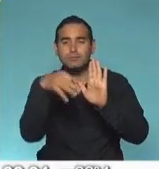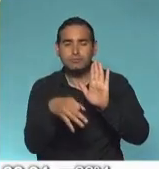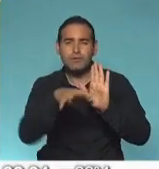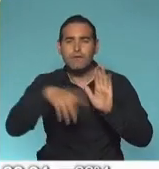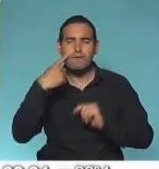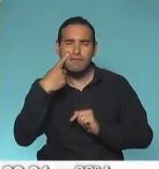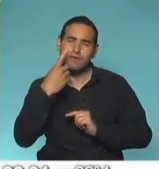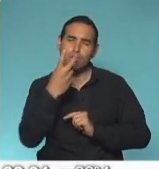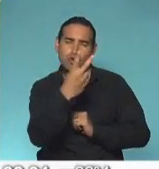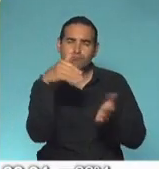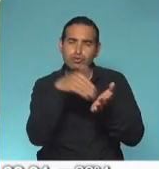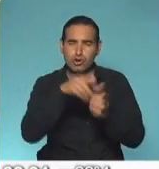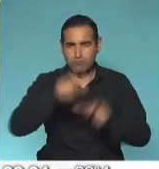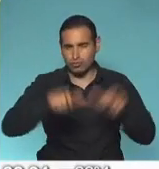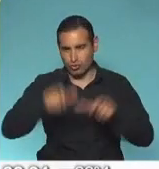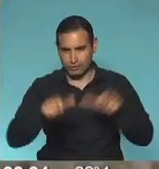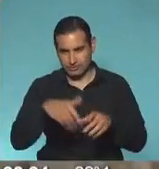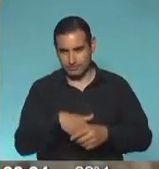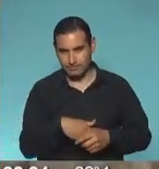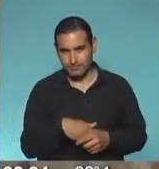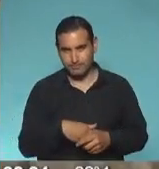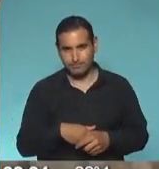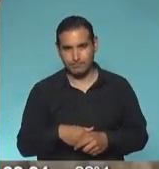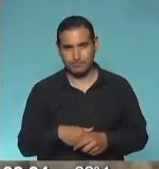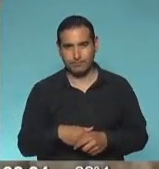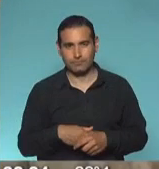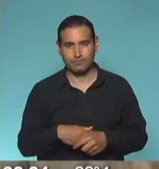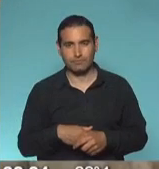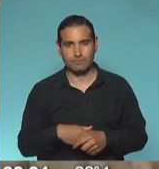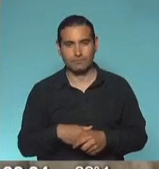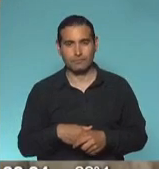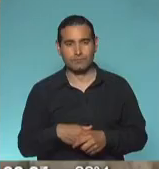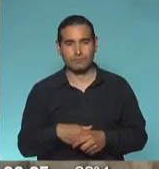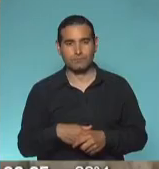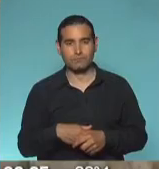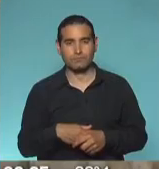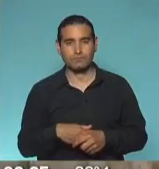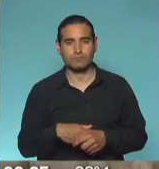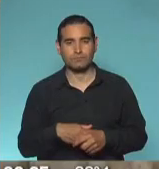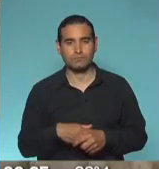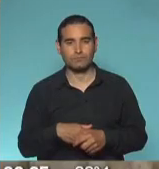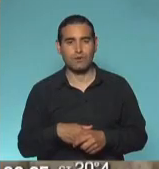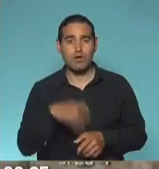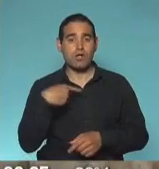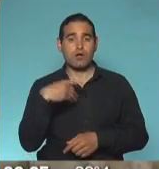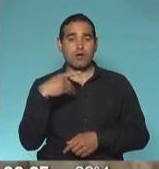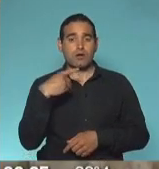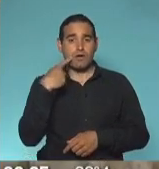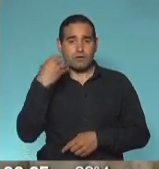viven unos 2 millones de personas. Suriye rejiminin dahi kabul etmediği